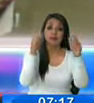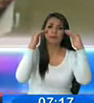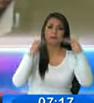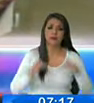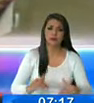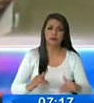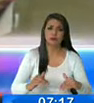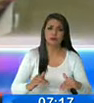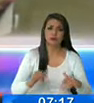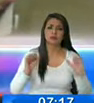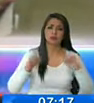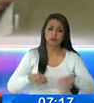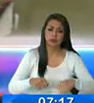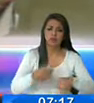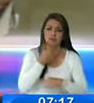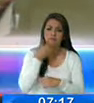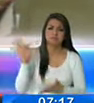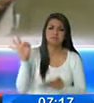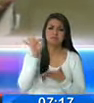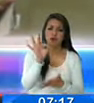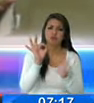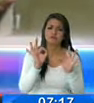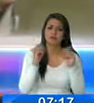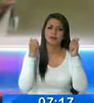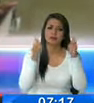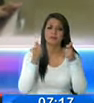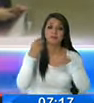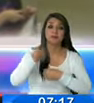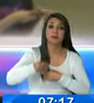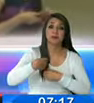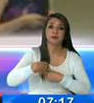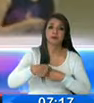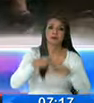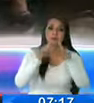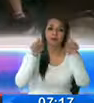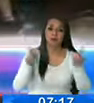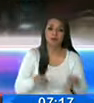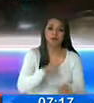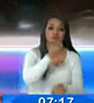menor y que podamos tener a los mejores hombres y mujeres formando parte de una papeleta de elección